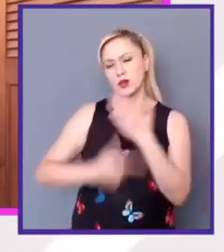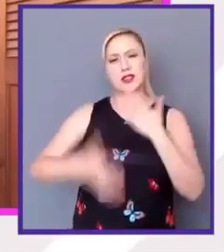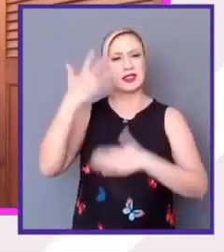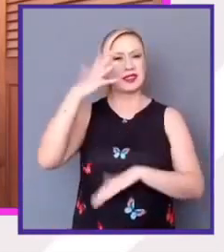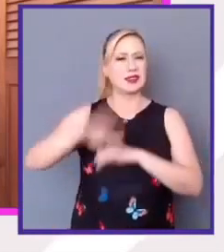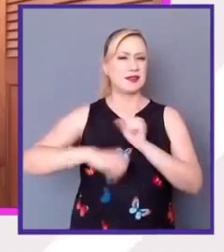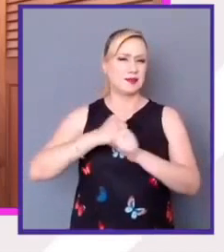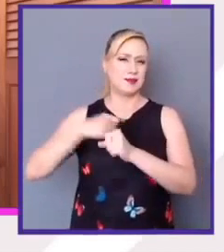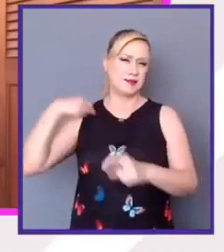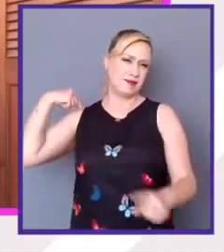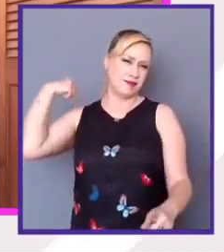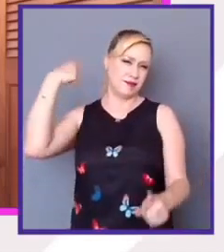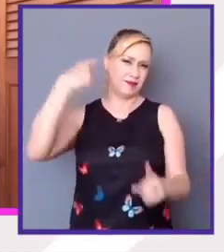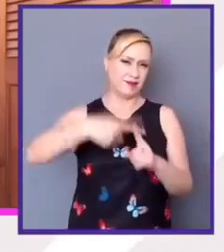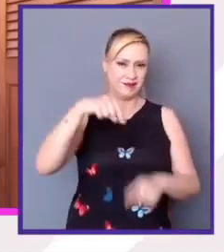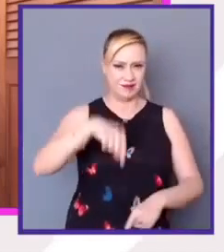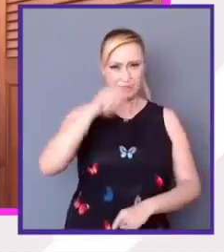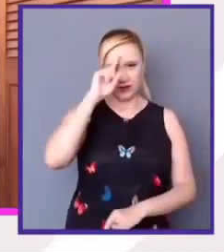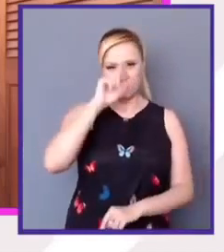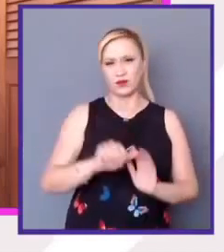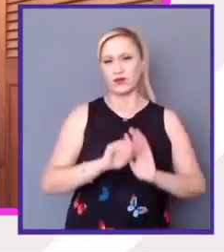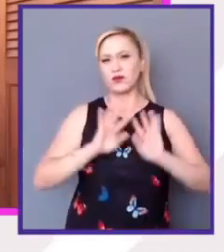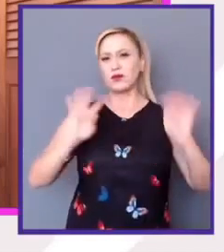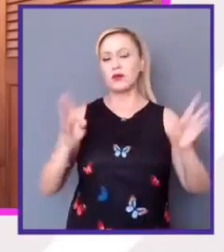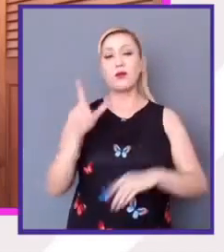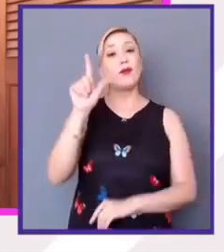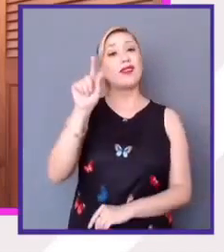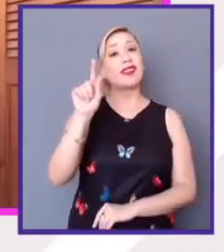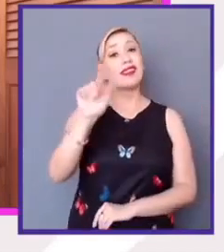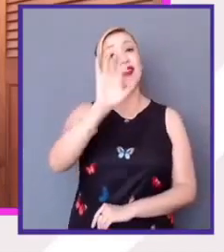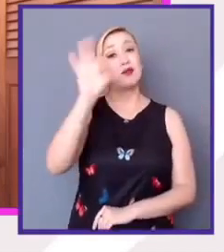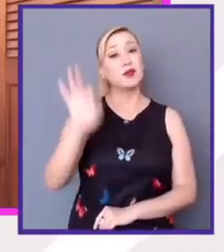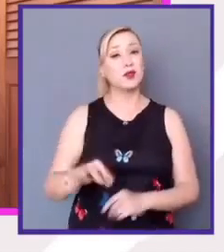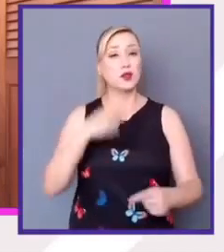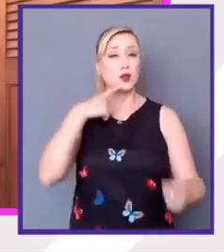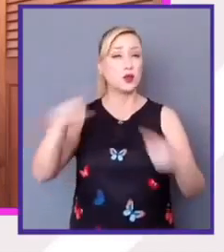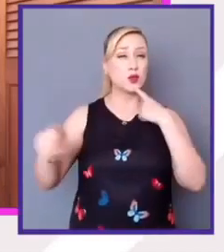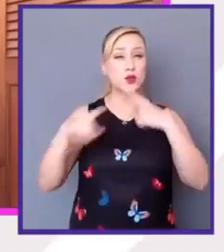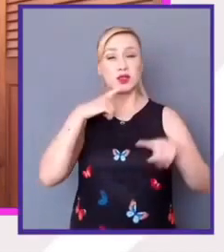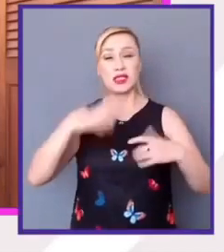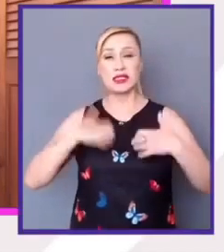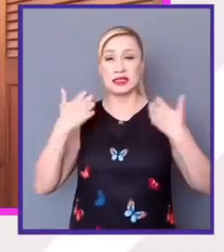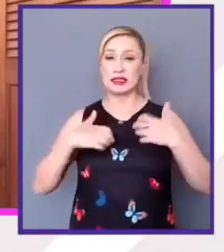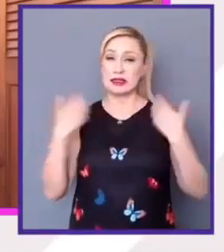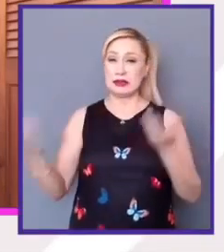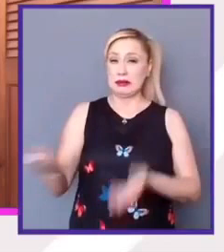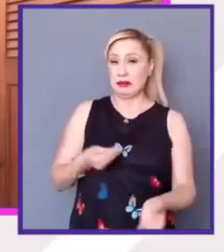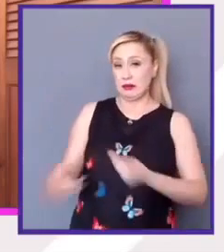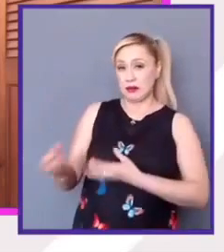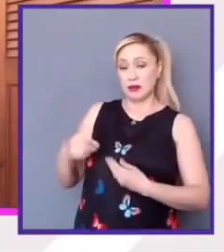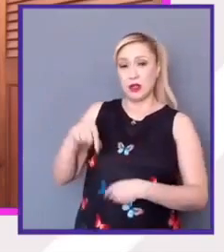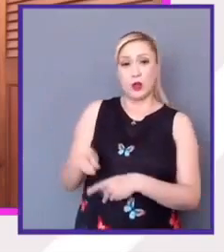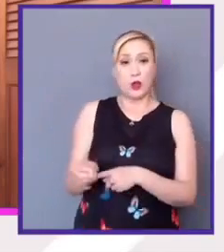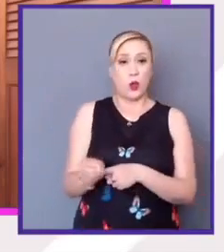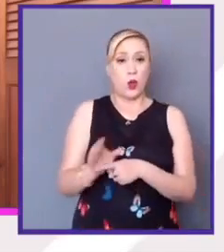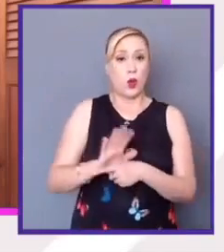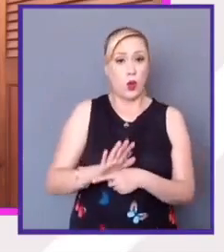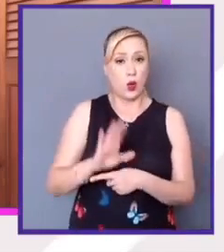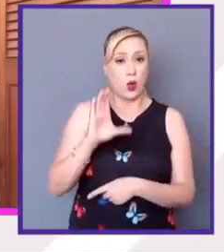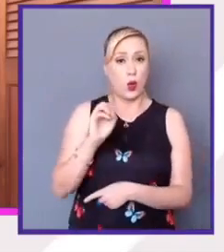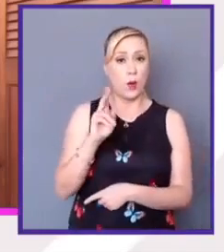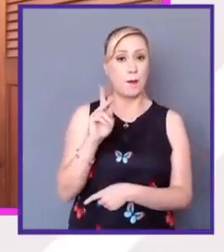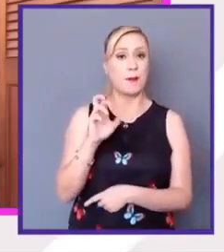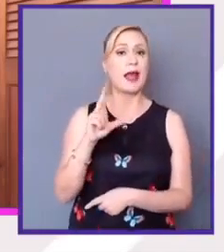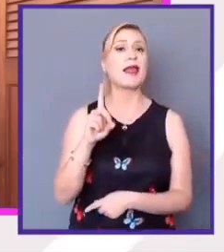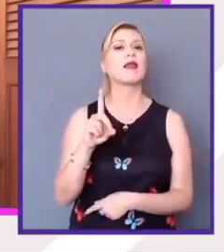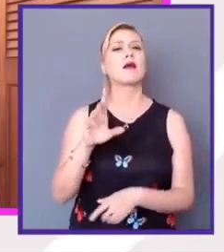el Consejo, más del 70% de las quejas y denuncias que recibe el COPRED proviene precisamente de entornos